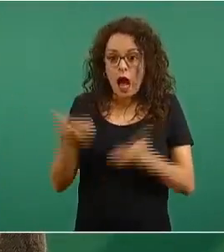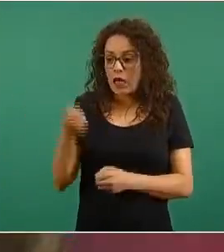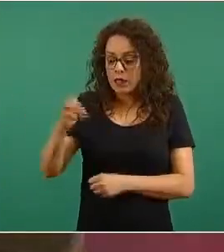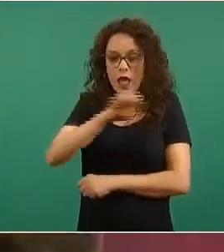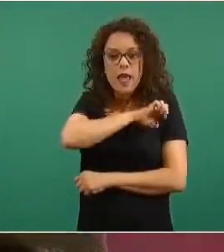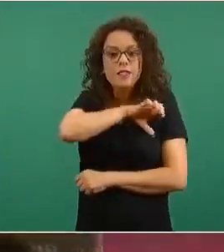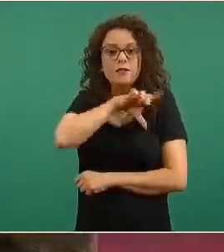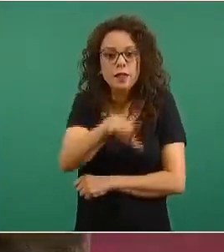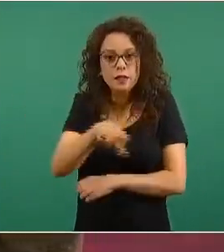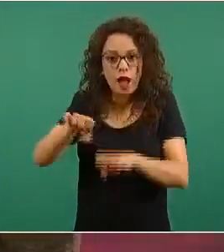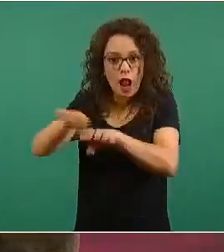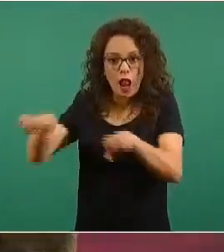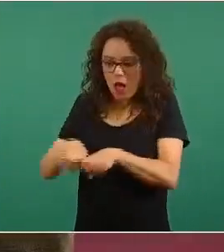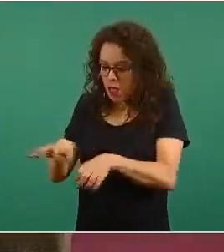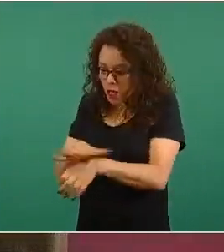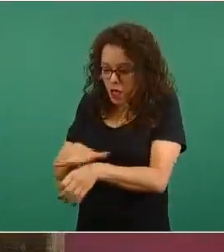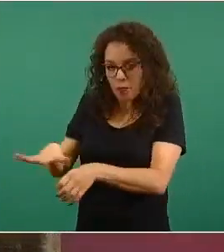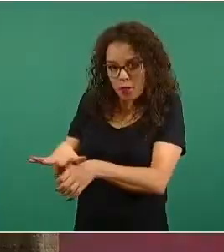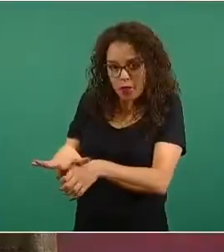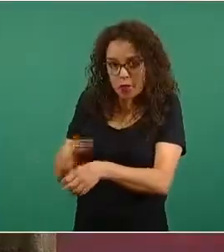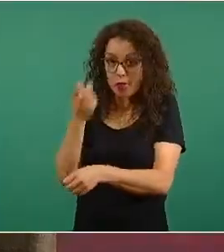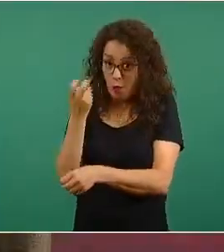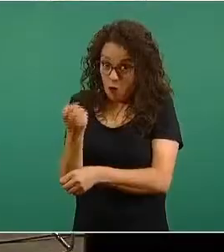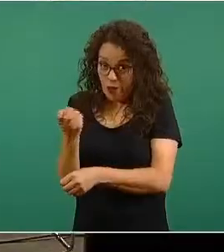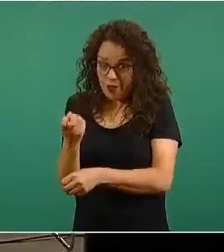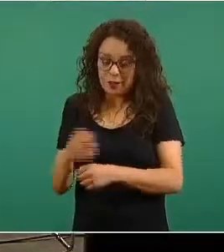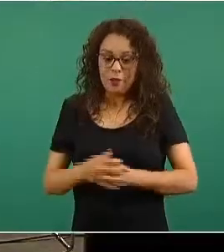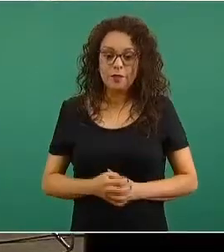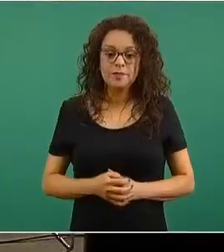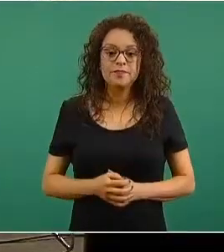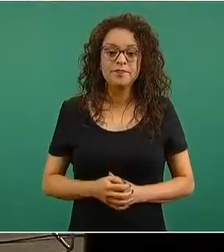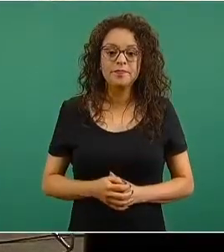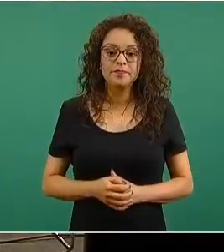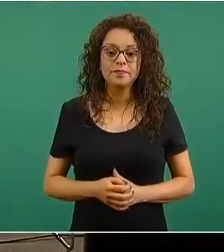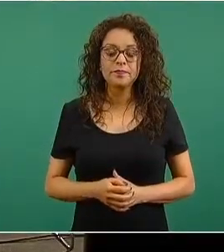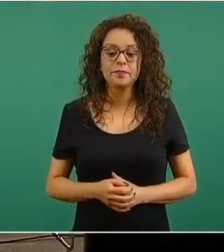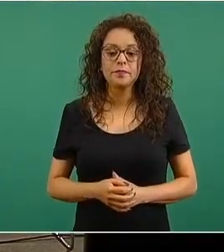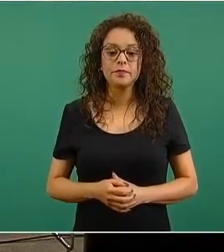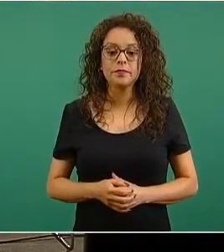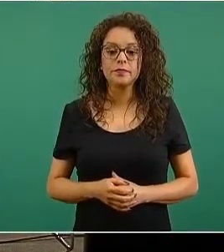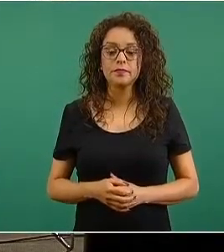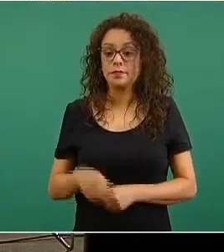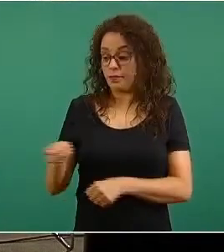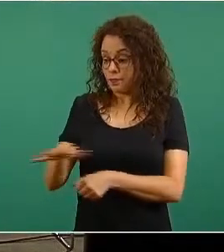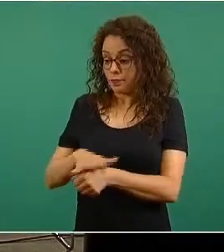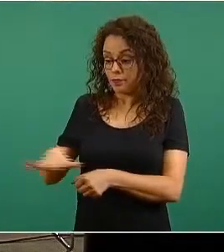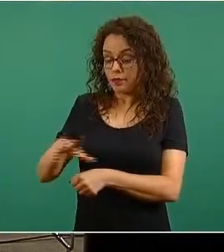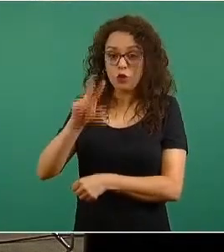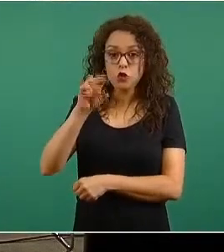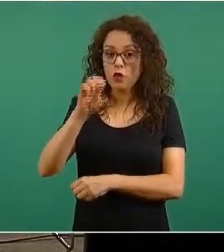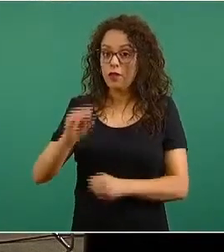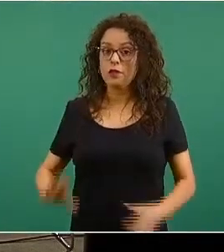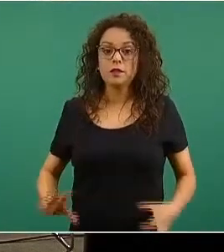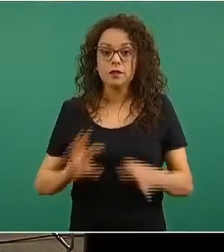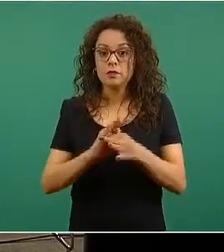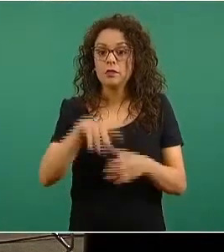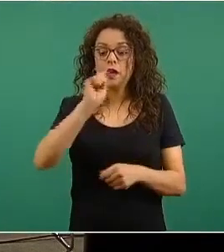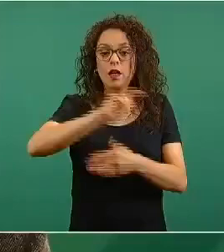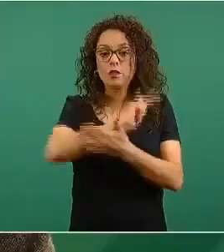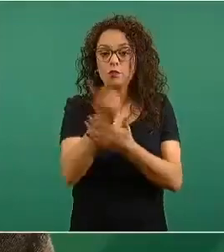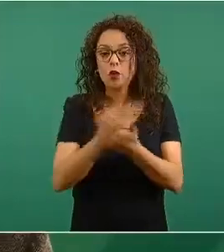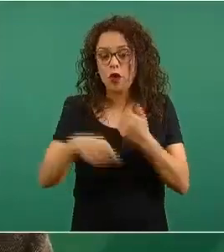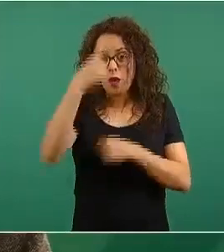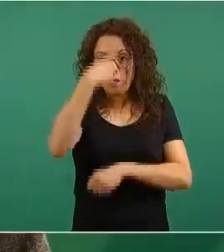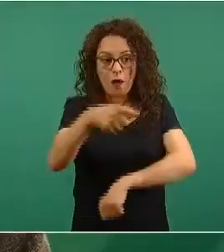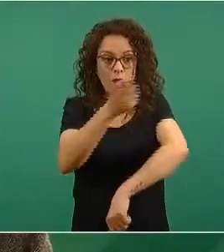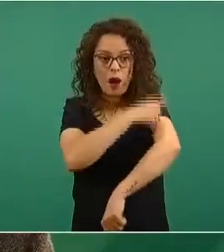especial. Dicho sea de paso, este operativo especial no forma parte del programa de vacunación universal. Por ahí ya he leído